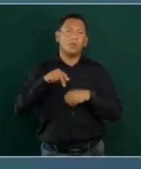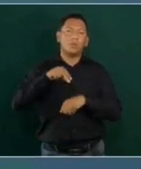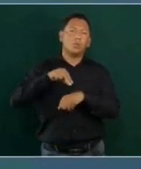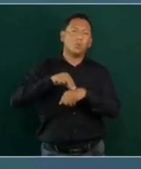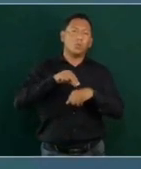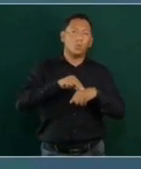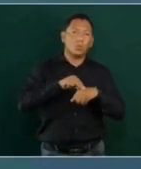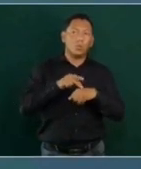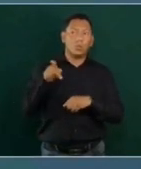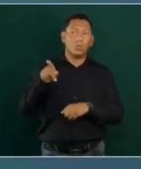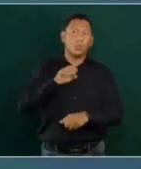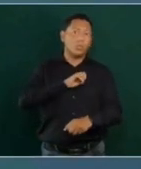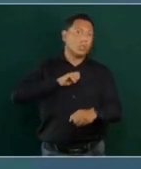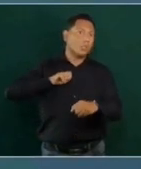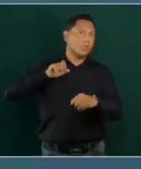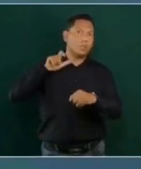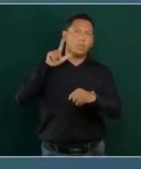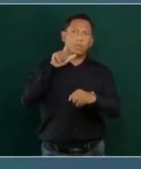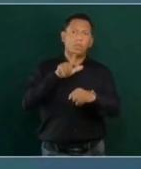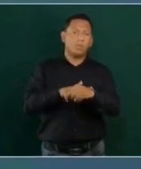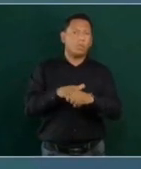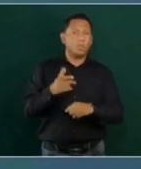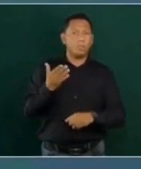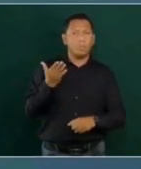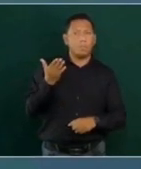médicos, especialistas y